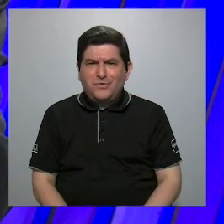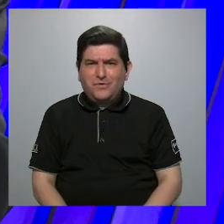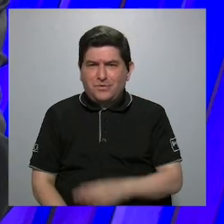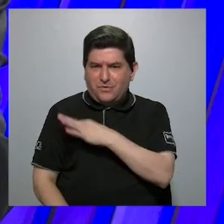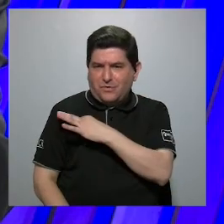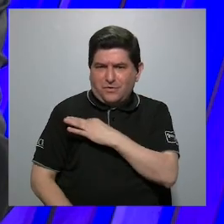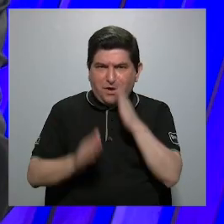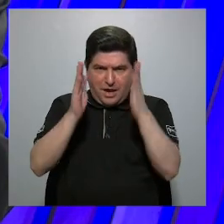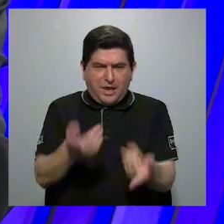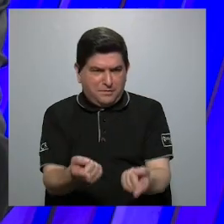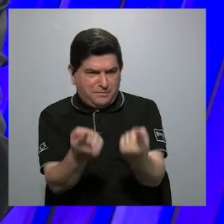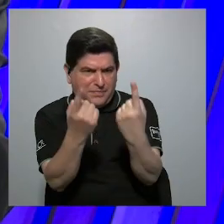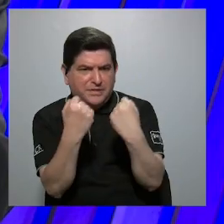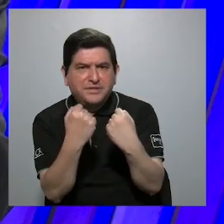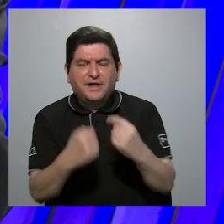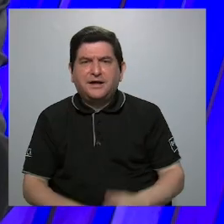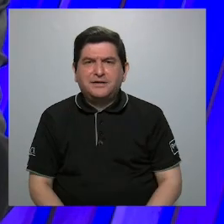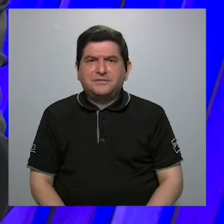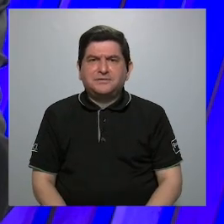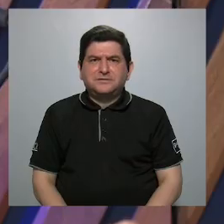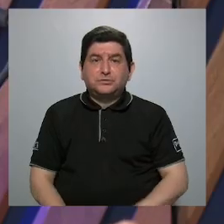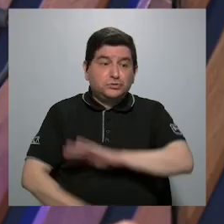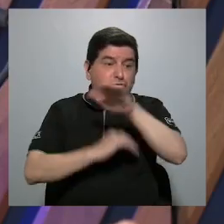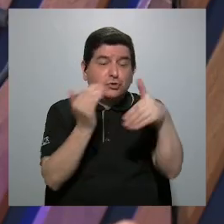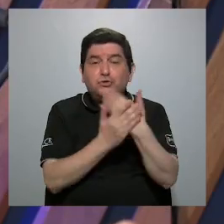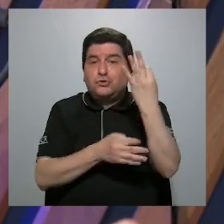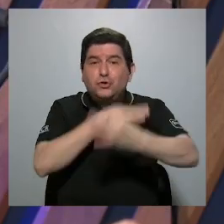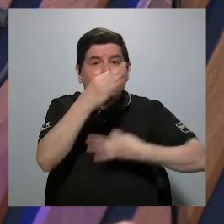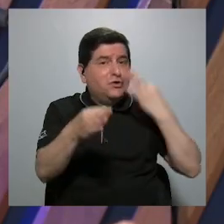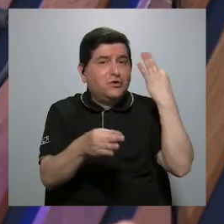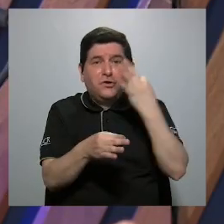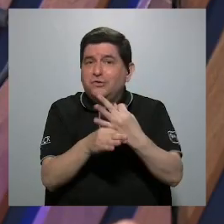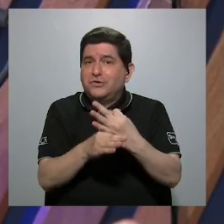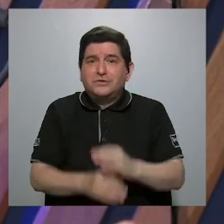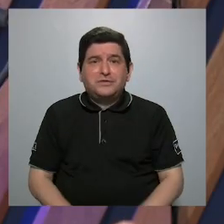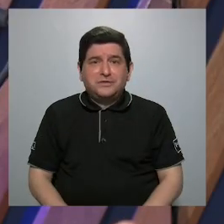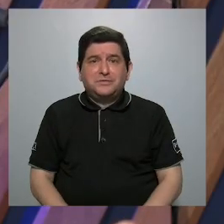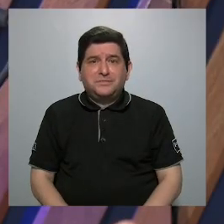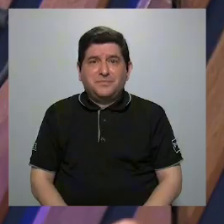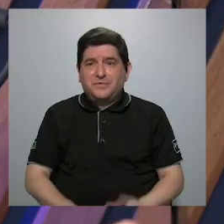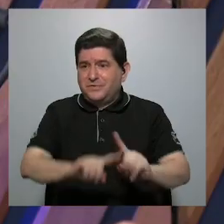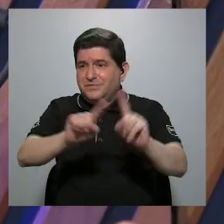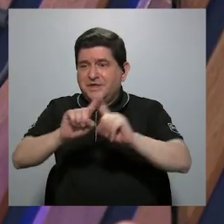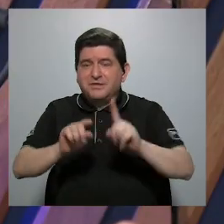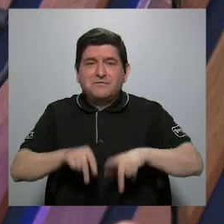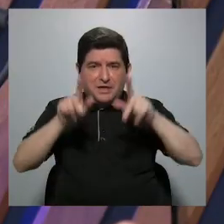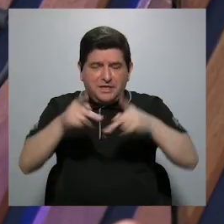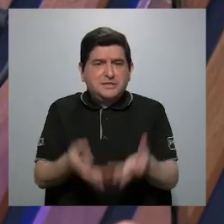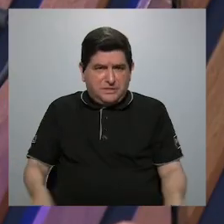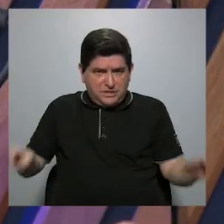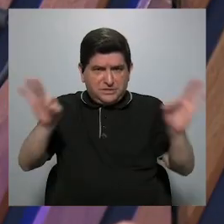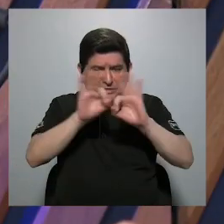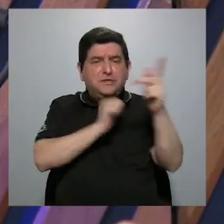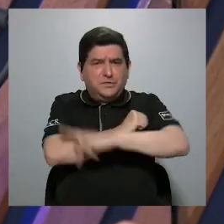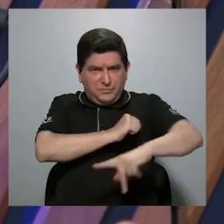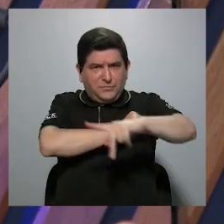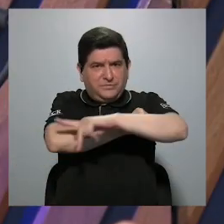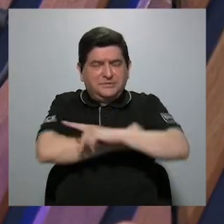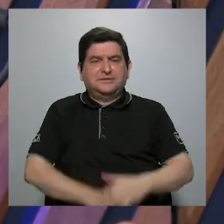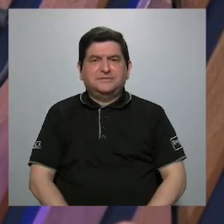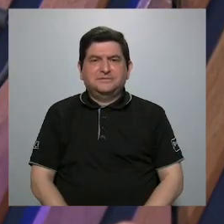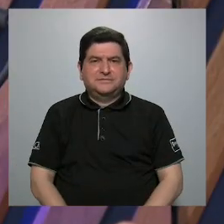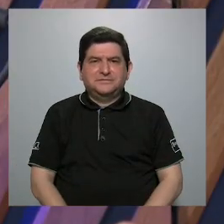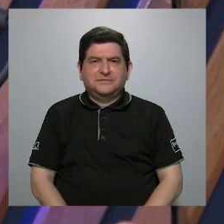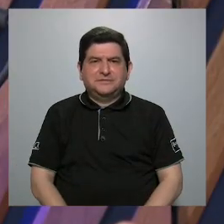entre sus invitados hay todo tipo de figuras relevantes del